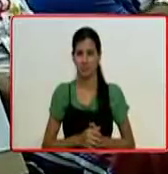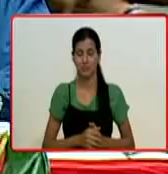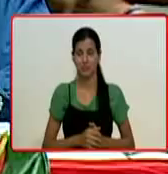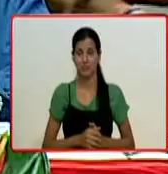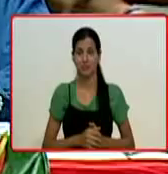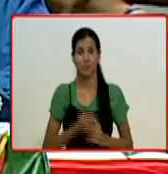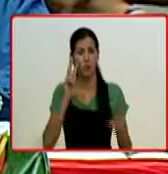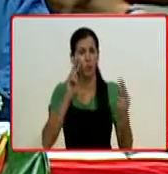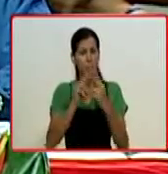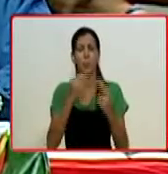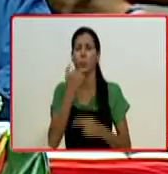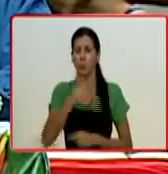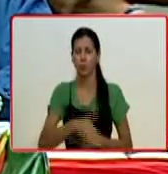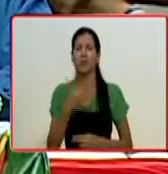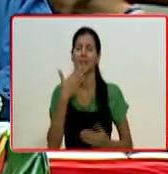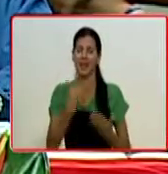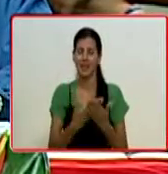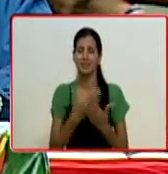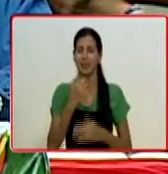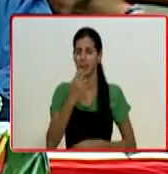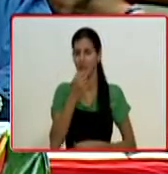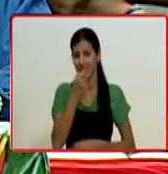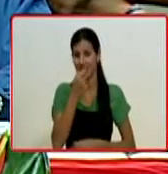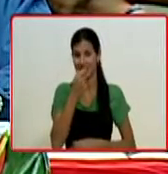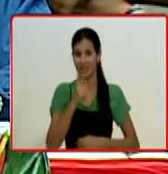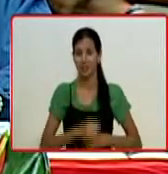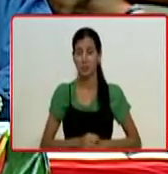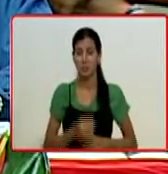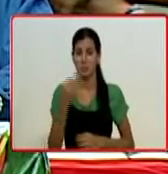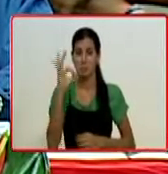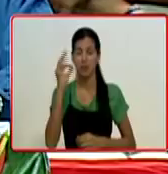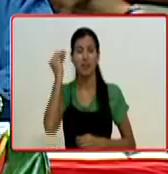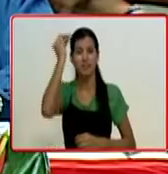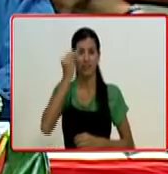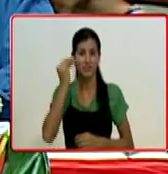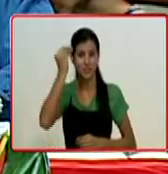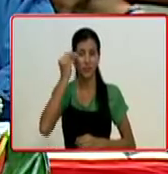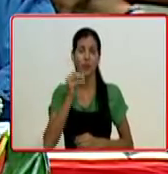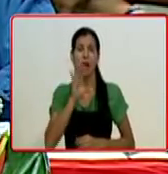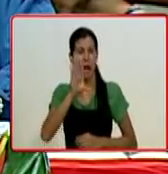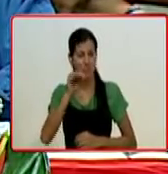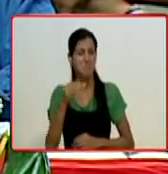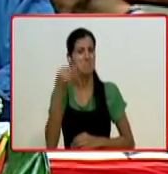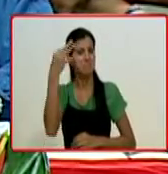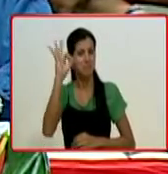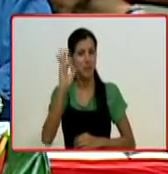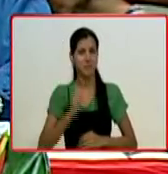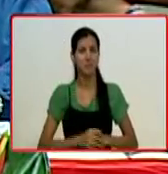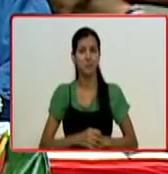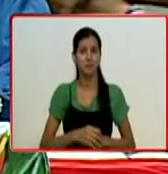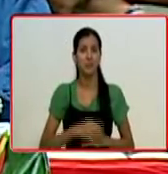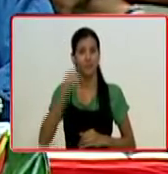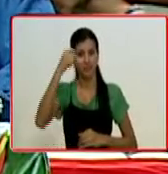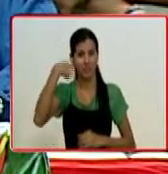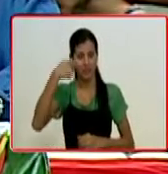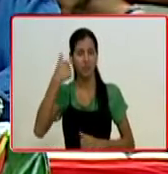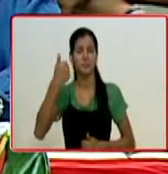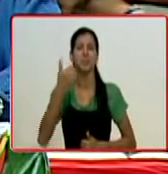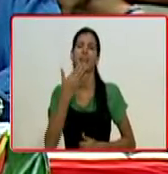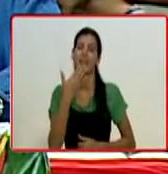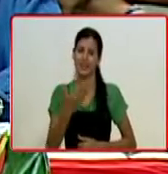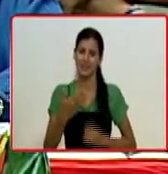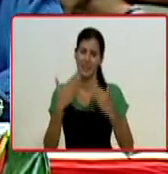Nos vemos pronto. Gracias, Miguel Ángel. Muy oportuno todos tus comentarios, videos. Muchas